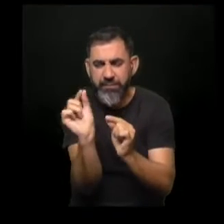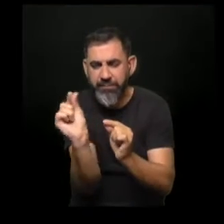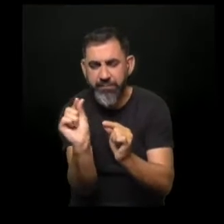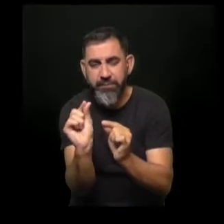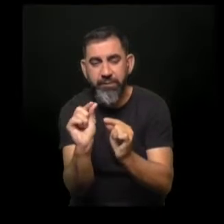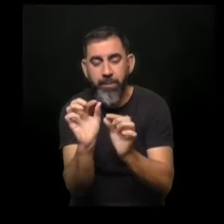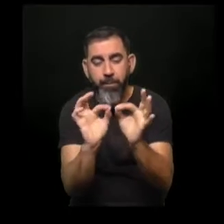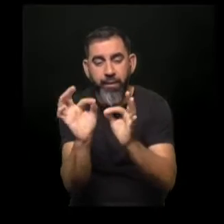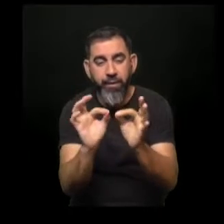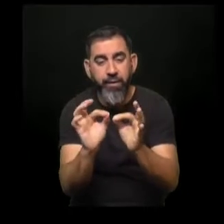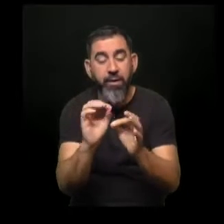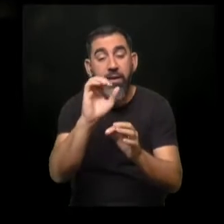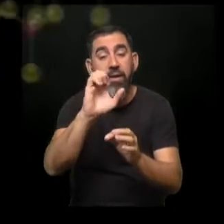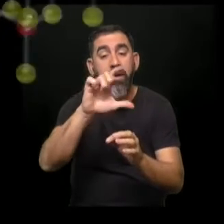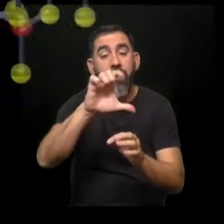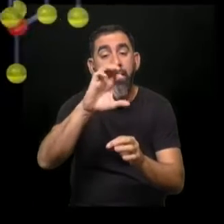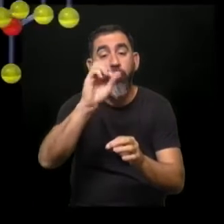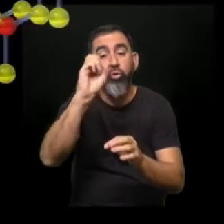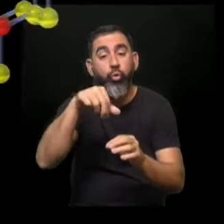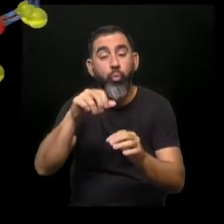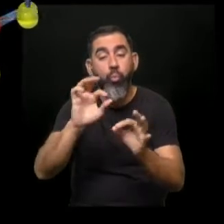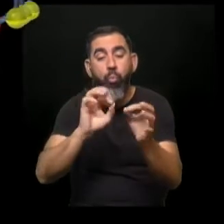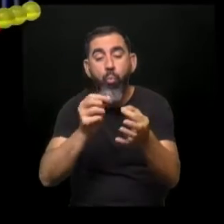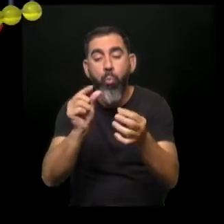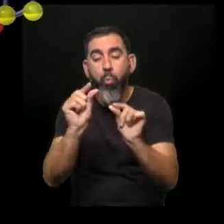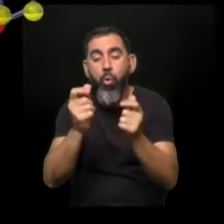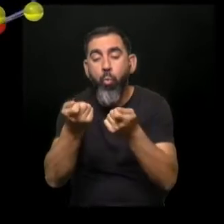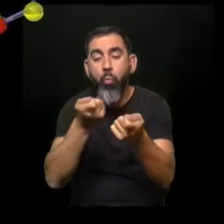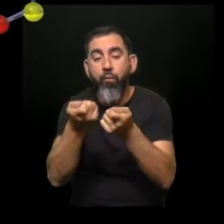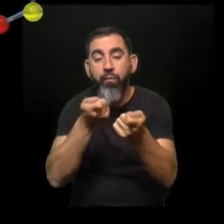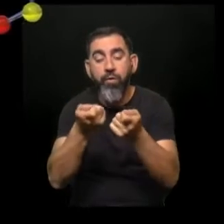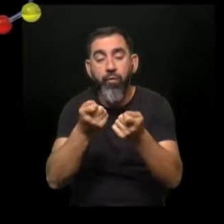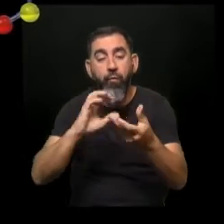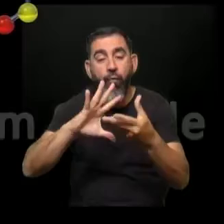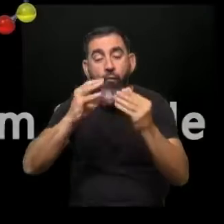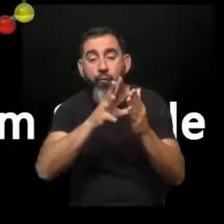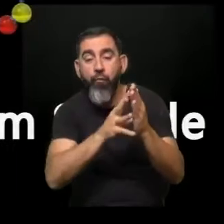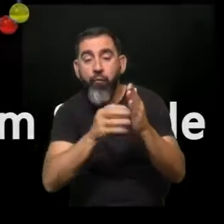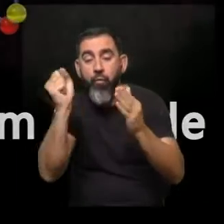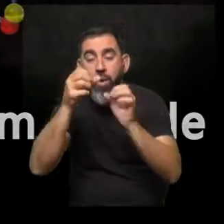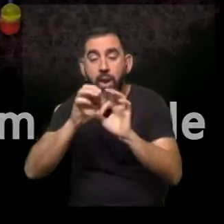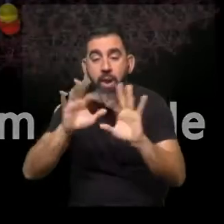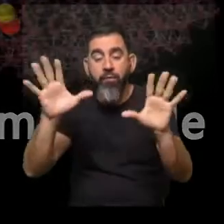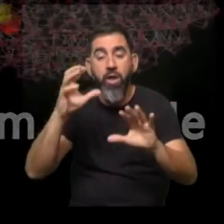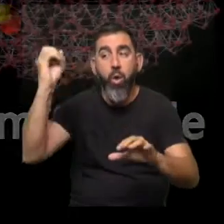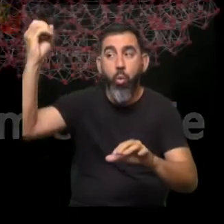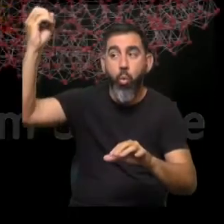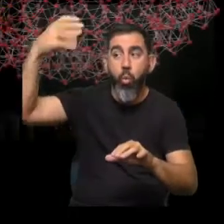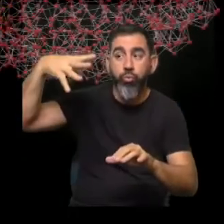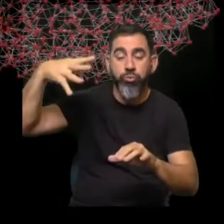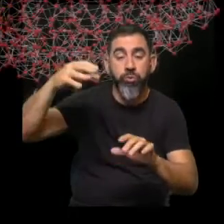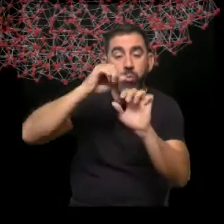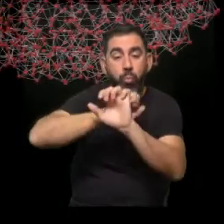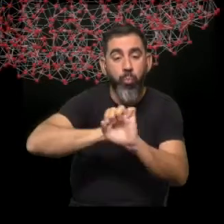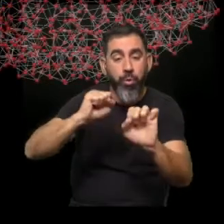de diámetro cuyos electrones tienen un movimiento restringido. Esto afecta a la forma en que absorben y liberan a la luz visible, lo que